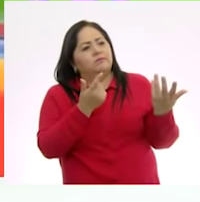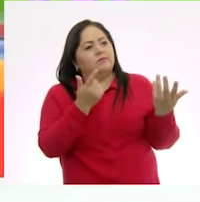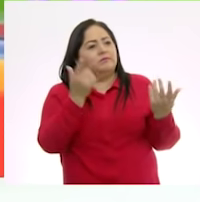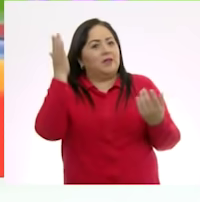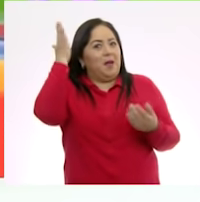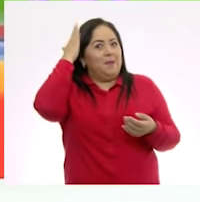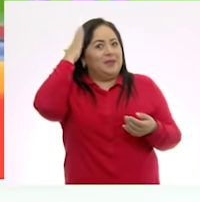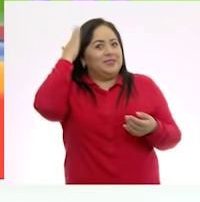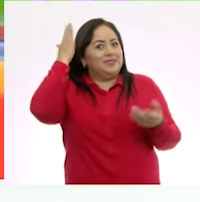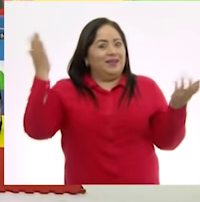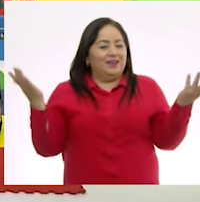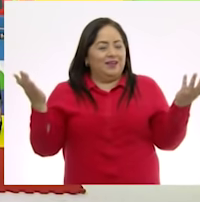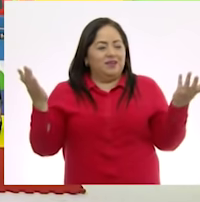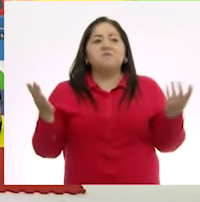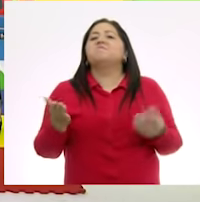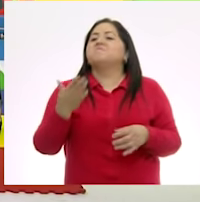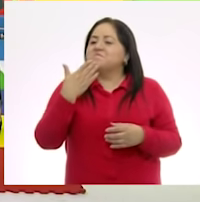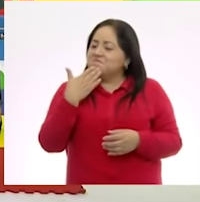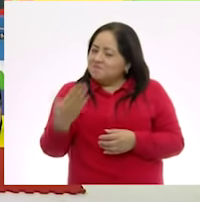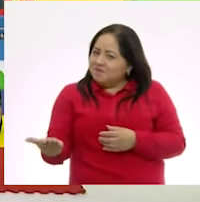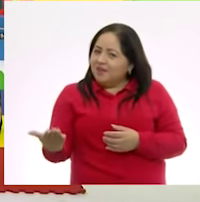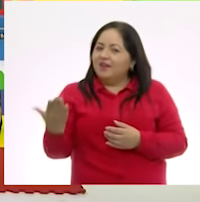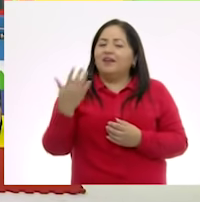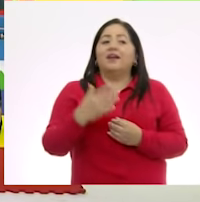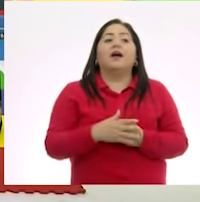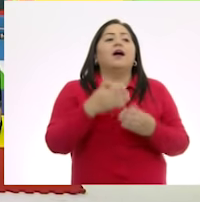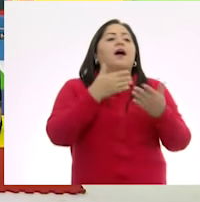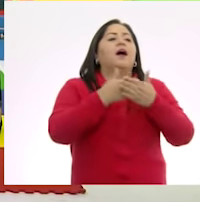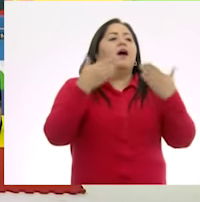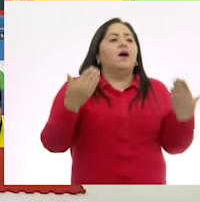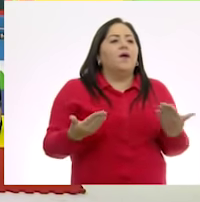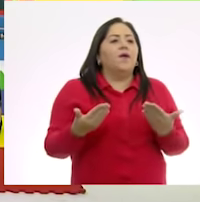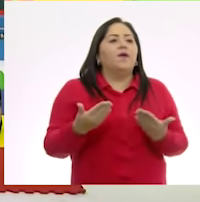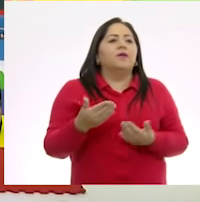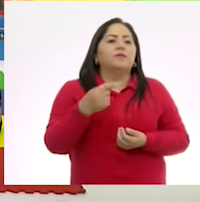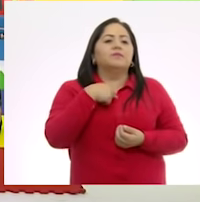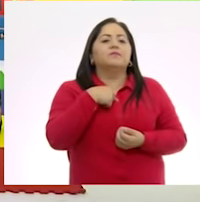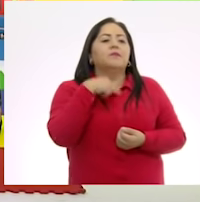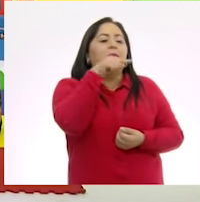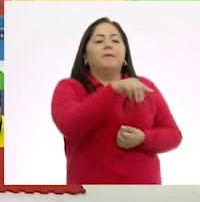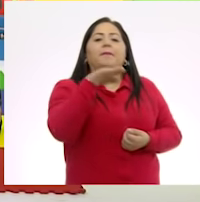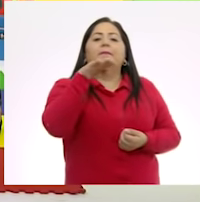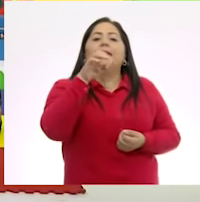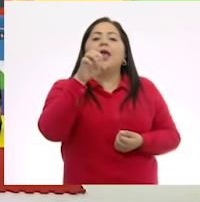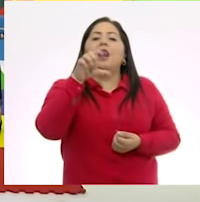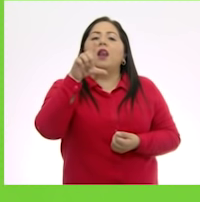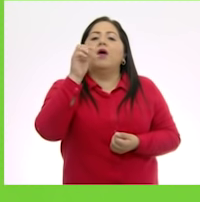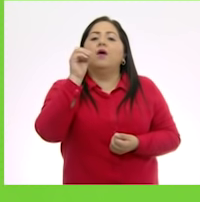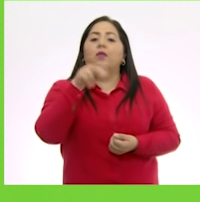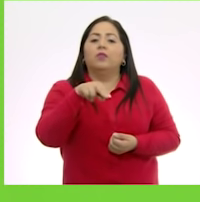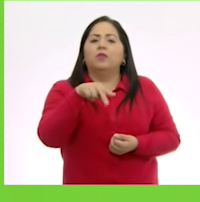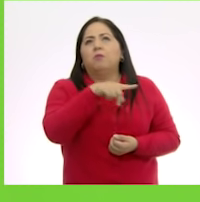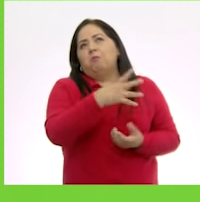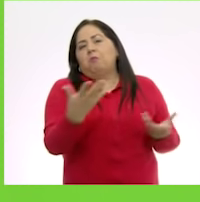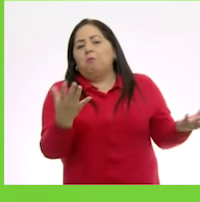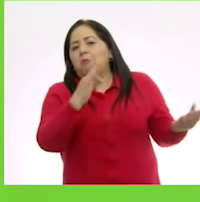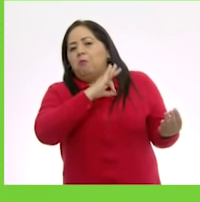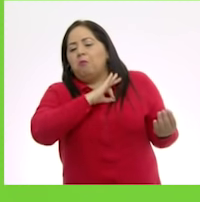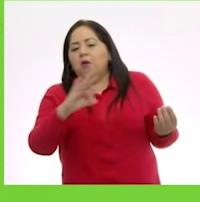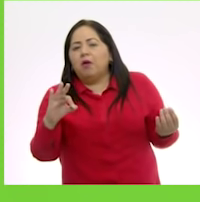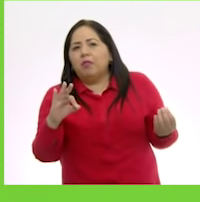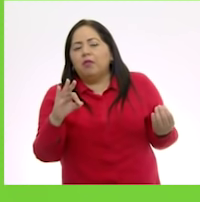cabeza. Muy bien, Rosita. A ver, ahora yo... melón. Melón puede